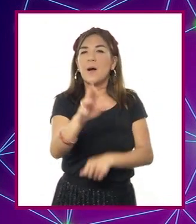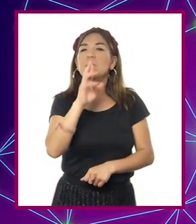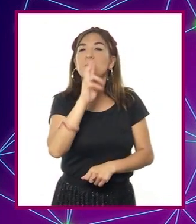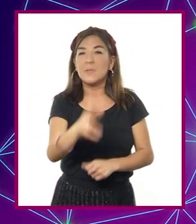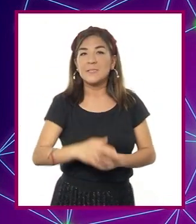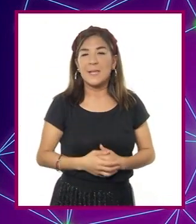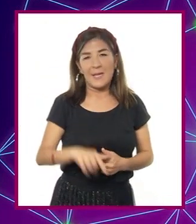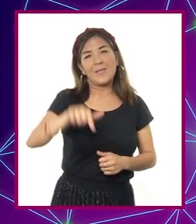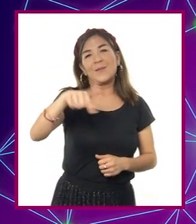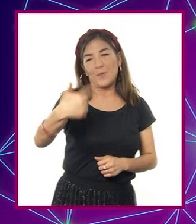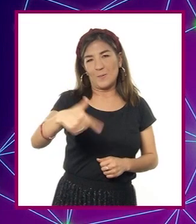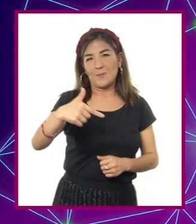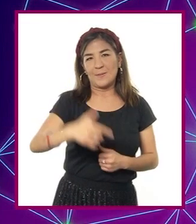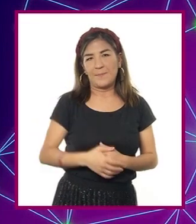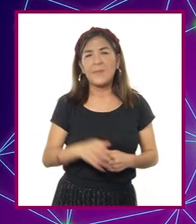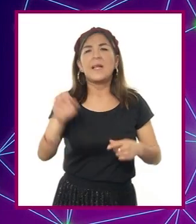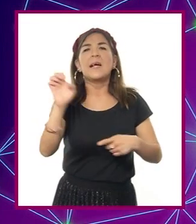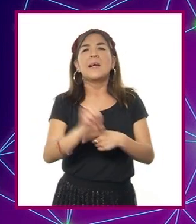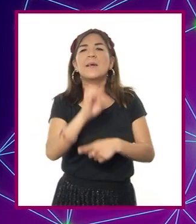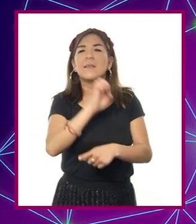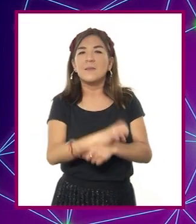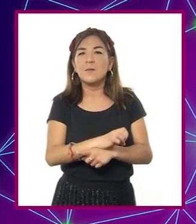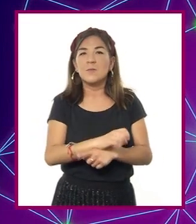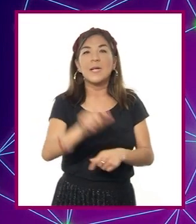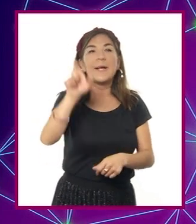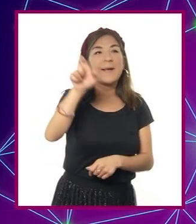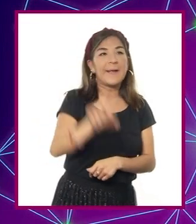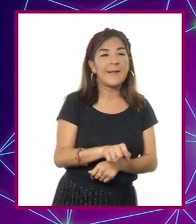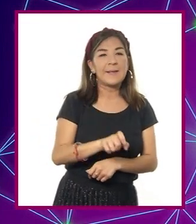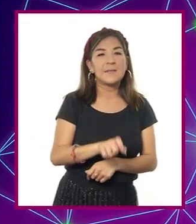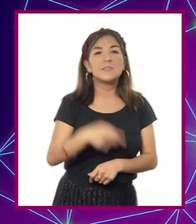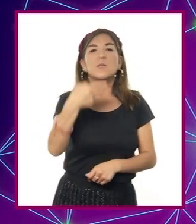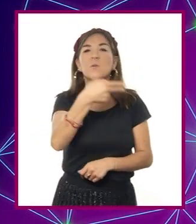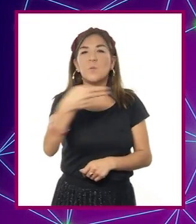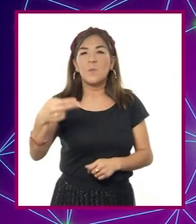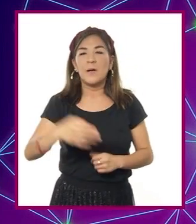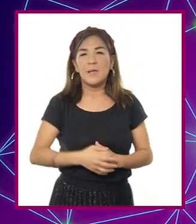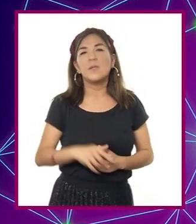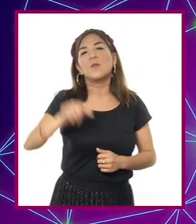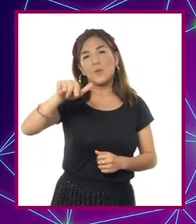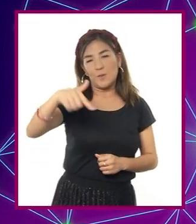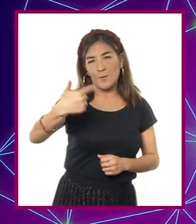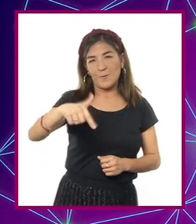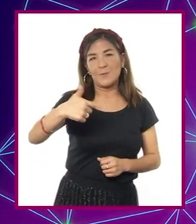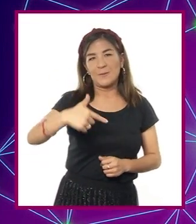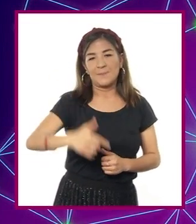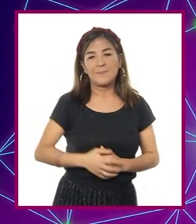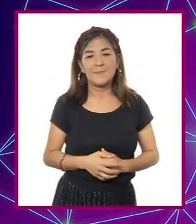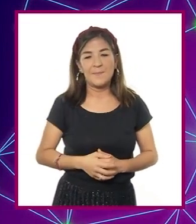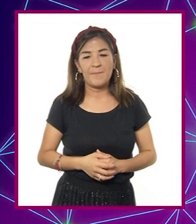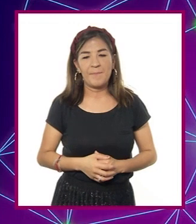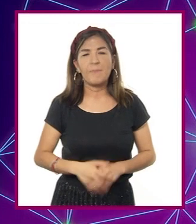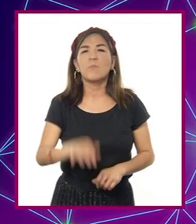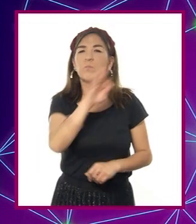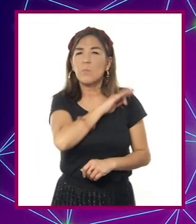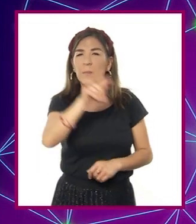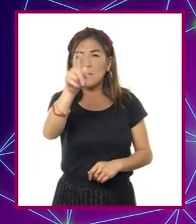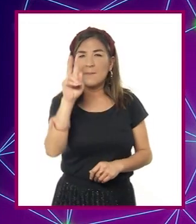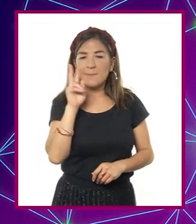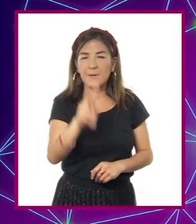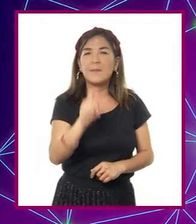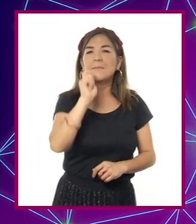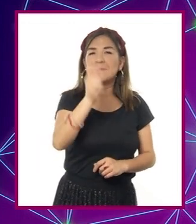12. Entonces, X es igual a 12. Podemos observar